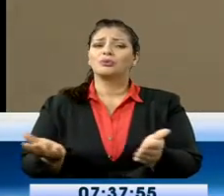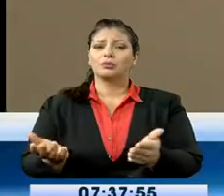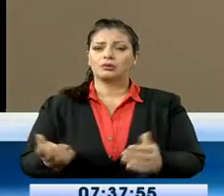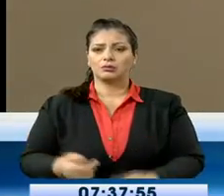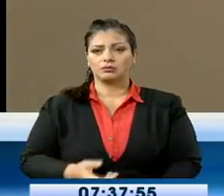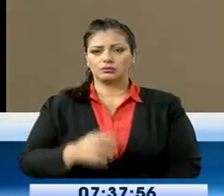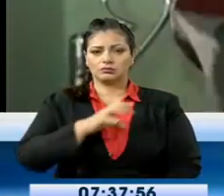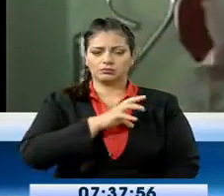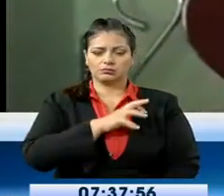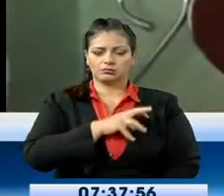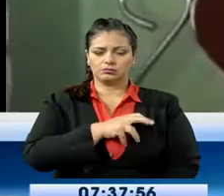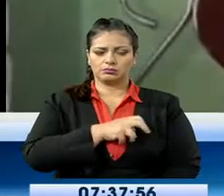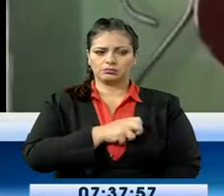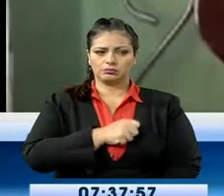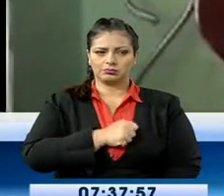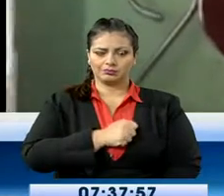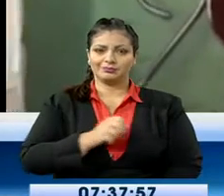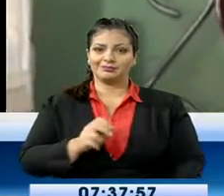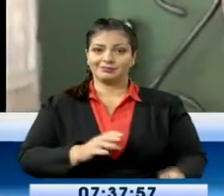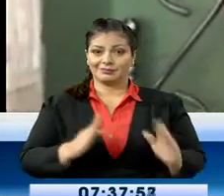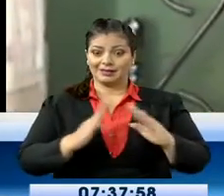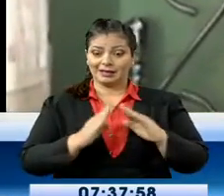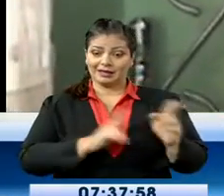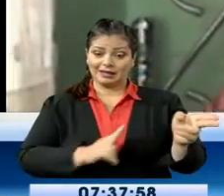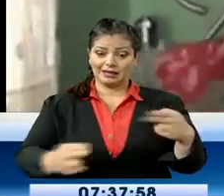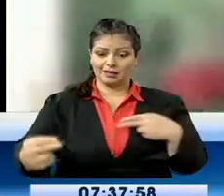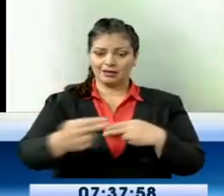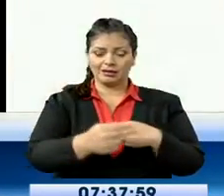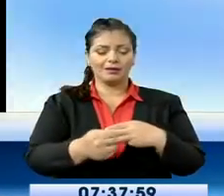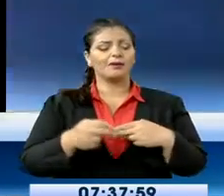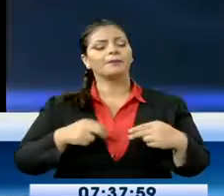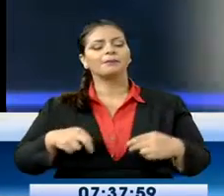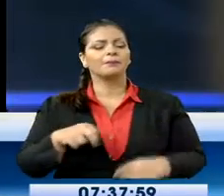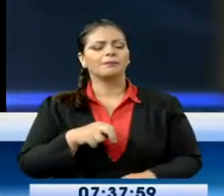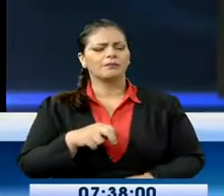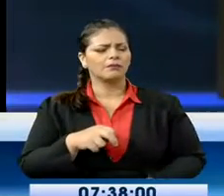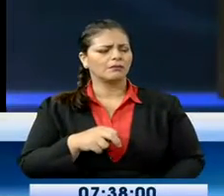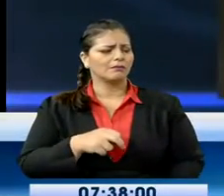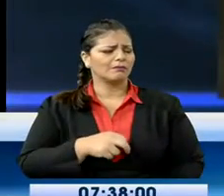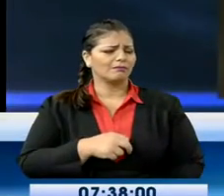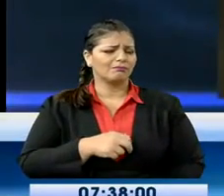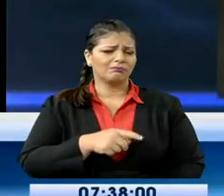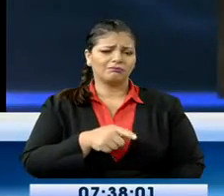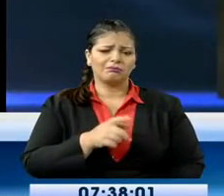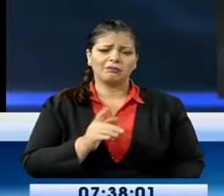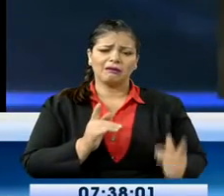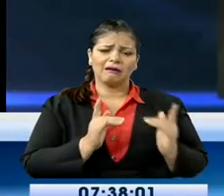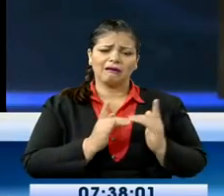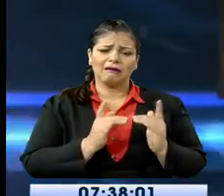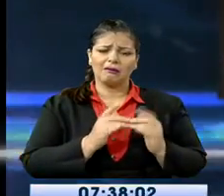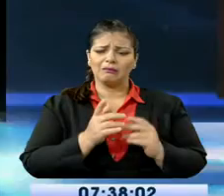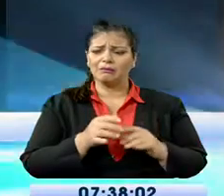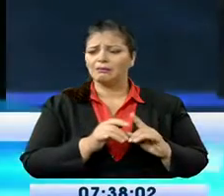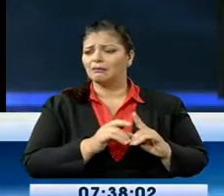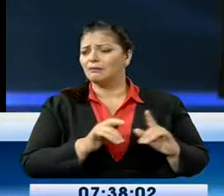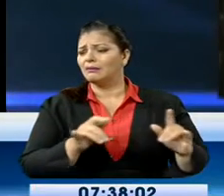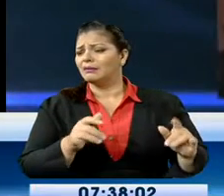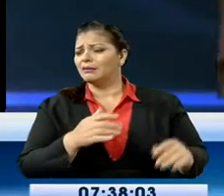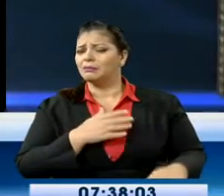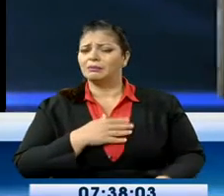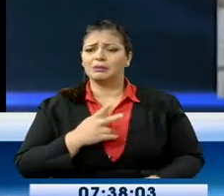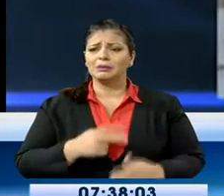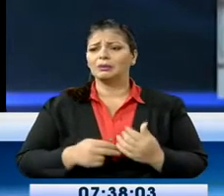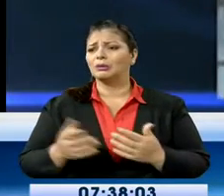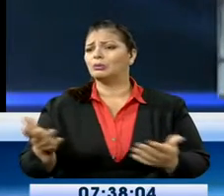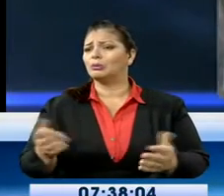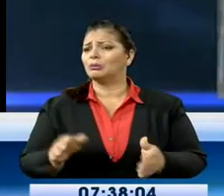dolor entrar a la habitación de su hija y encontrarse con la cama vacía. Yo pienso estará muerta, a veces estará viva,